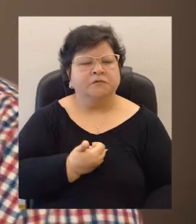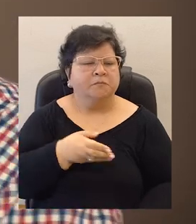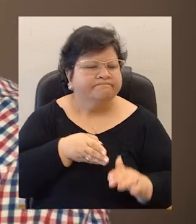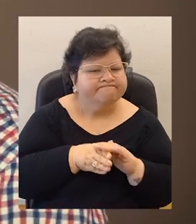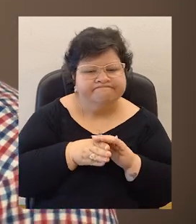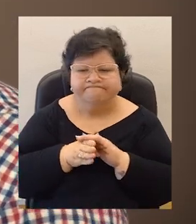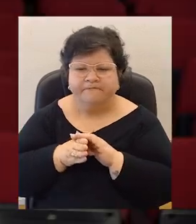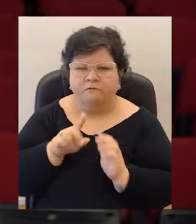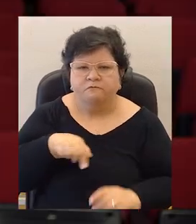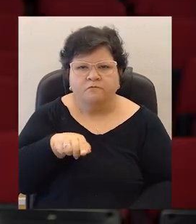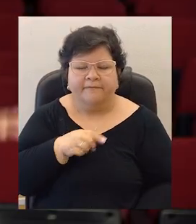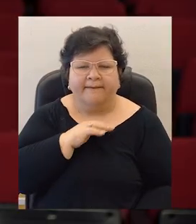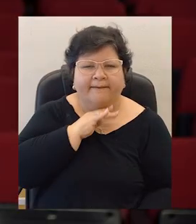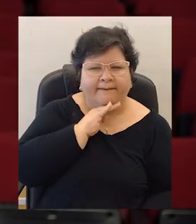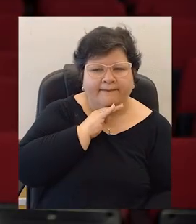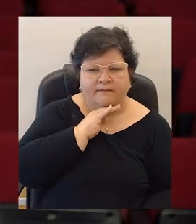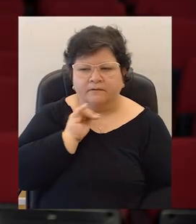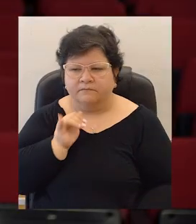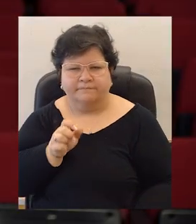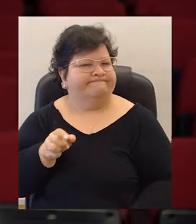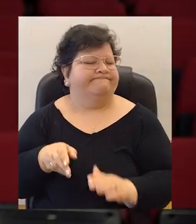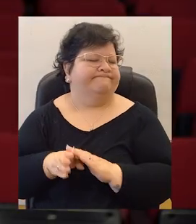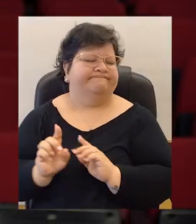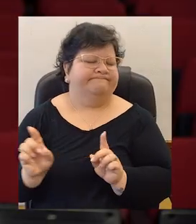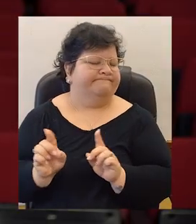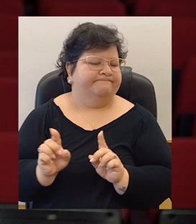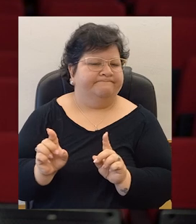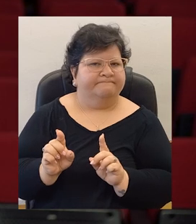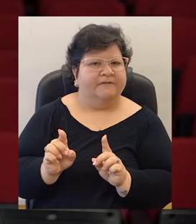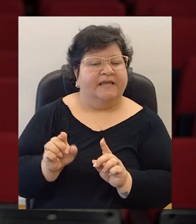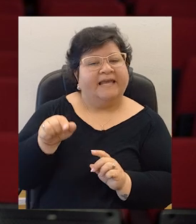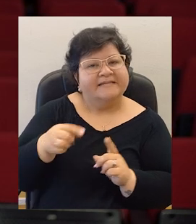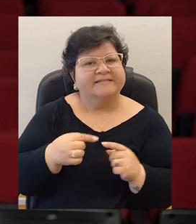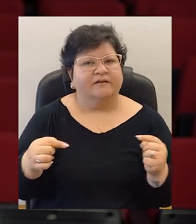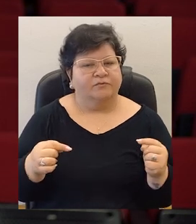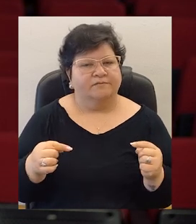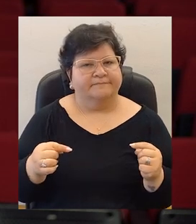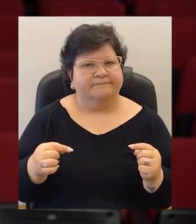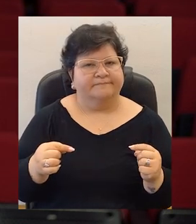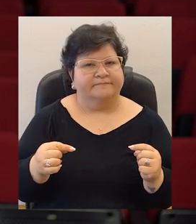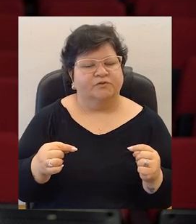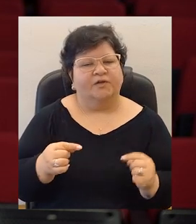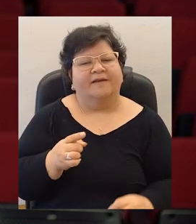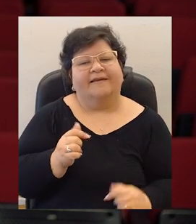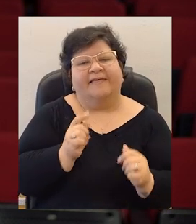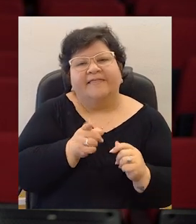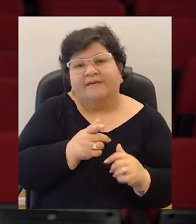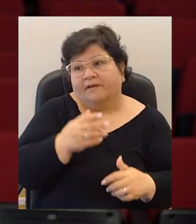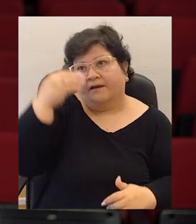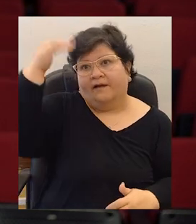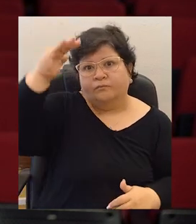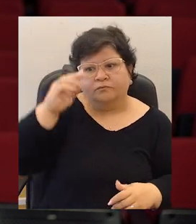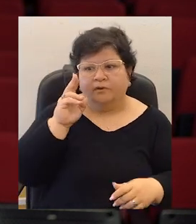queriendo engañar y dónde no dónde y ese tipo de cosas son las que deberíamos acompañar también los